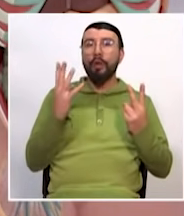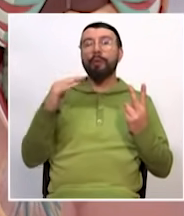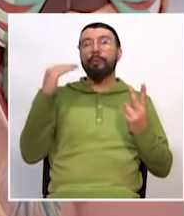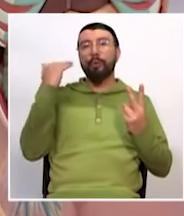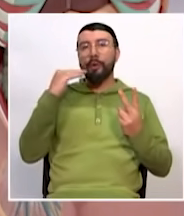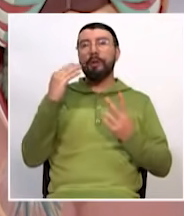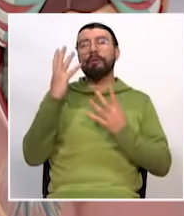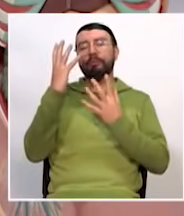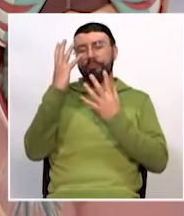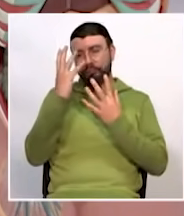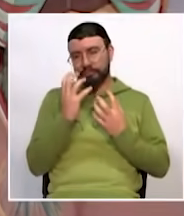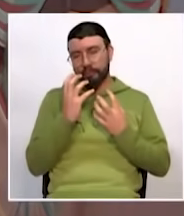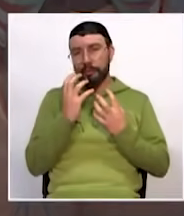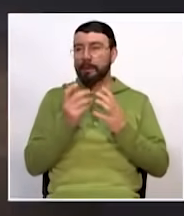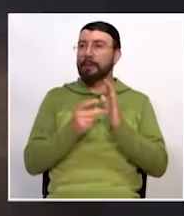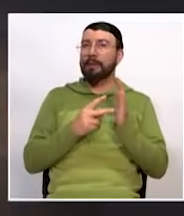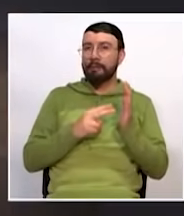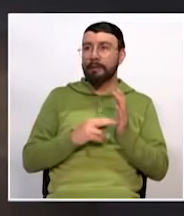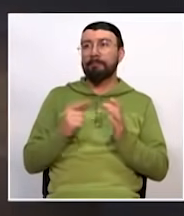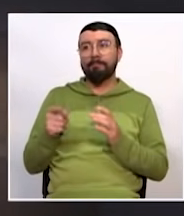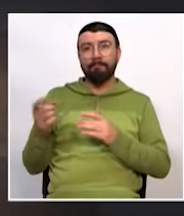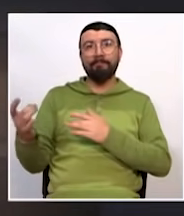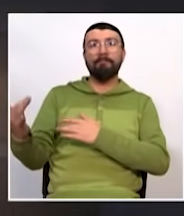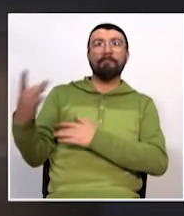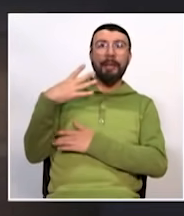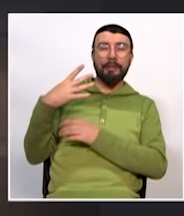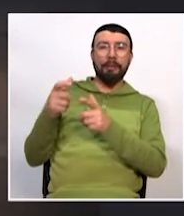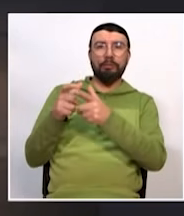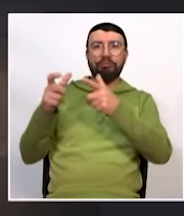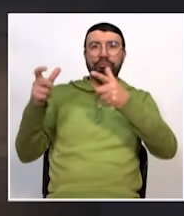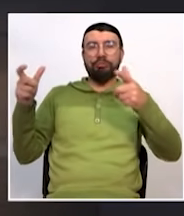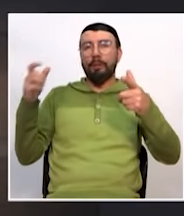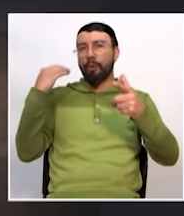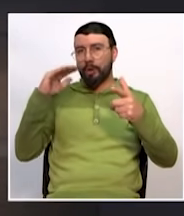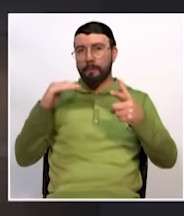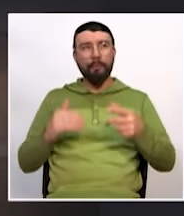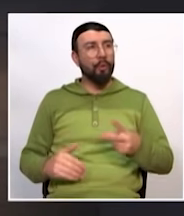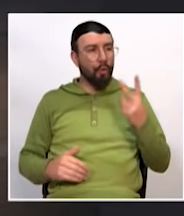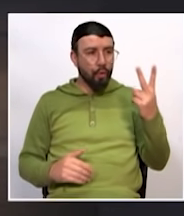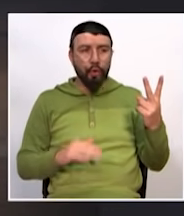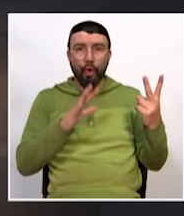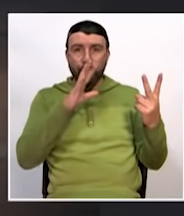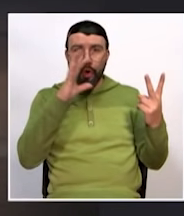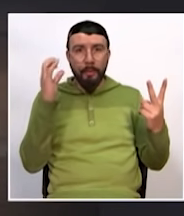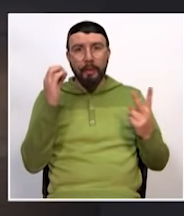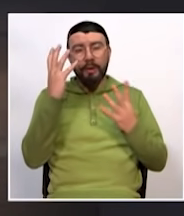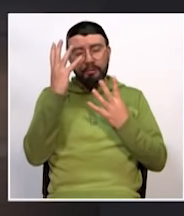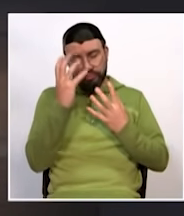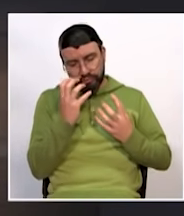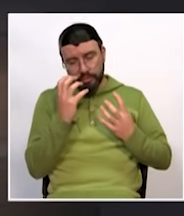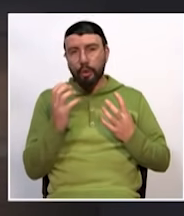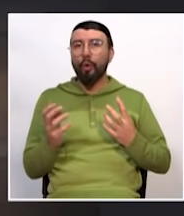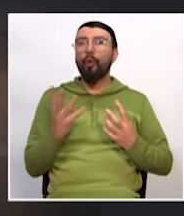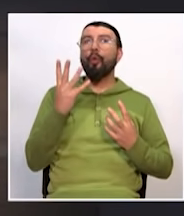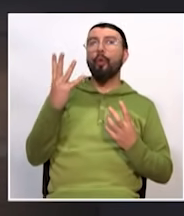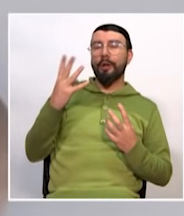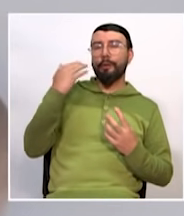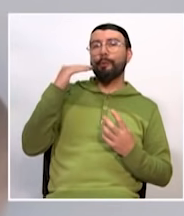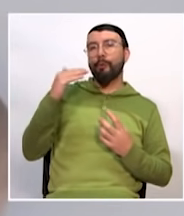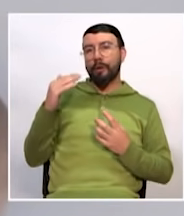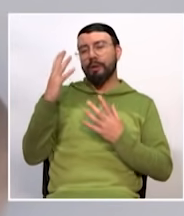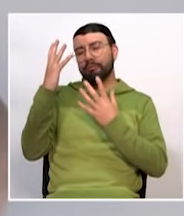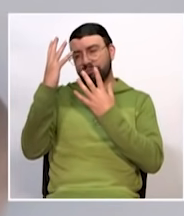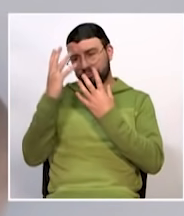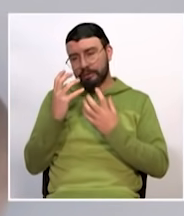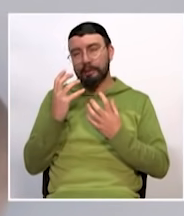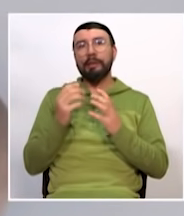o sea nos llevan una ventajita por cada dos hombres deprimidos hay 400 mujeres hay cuatro mujeres bueno